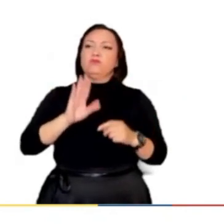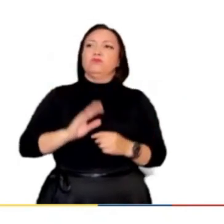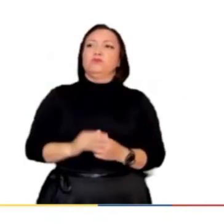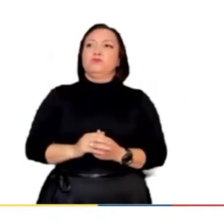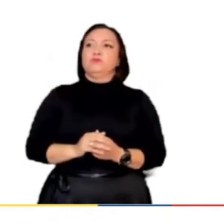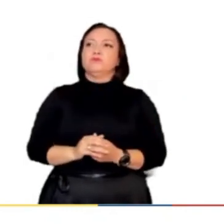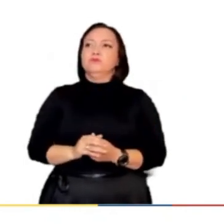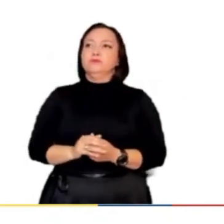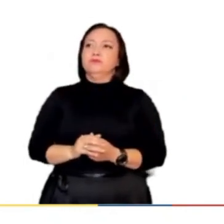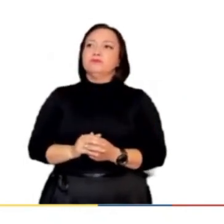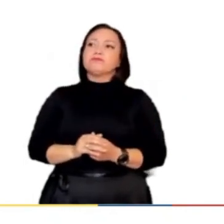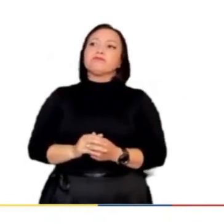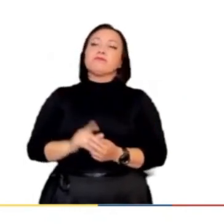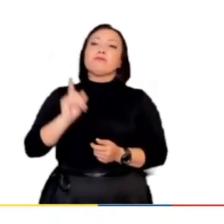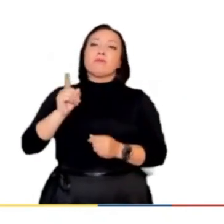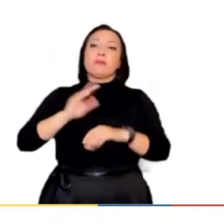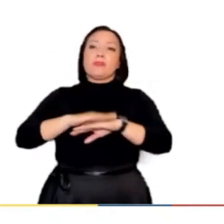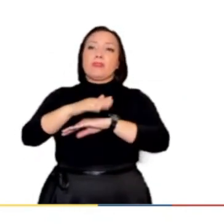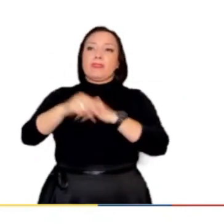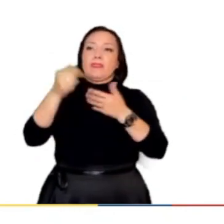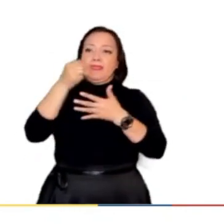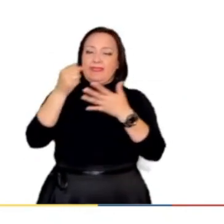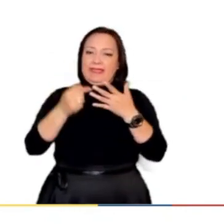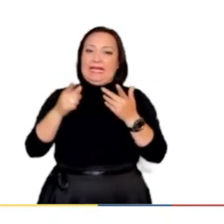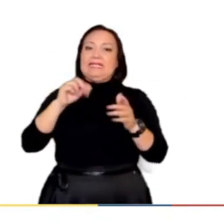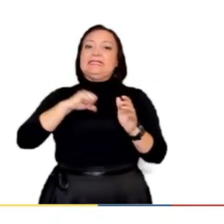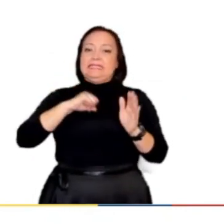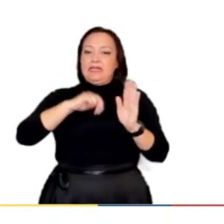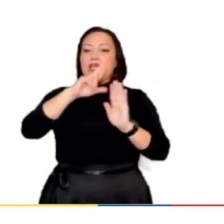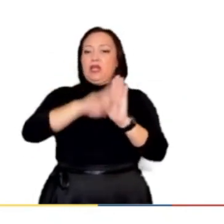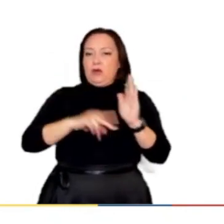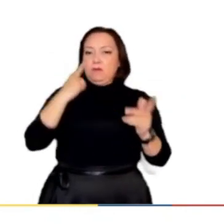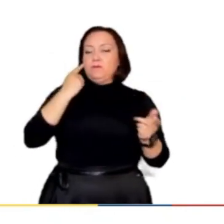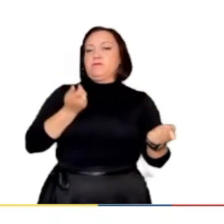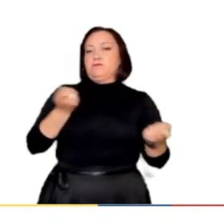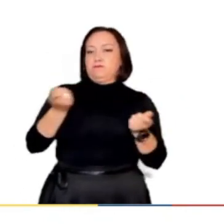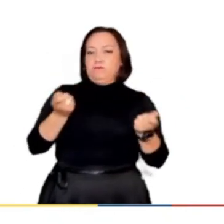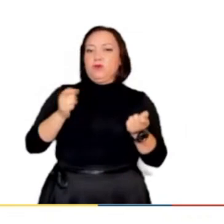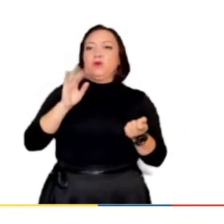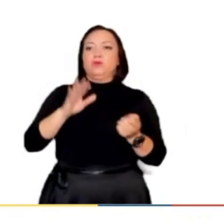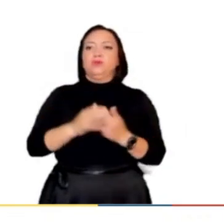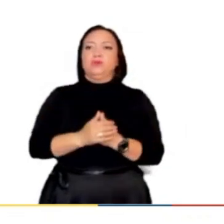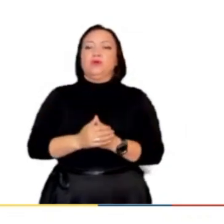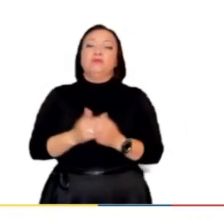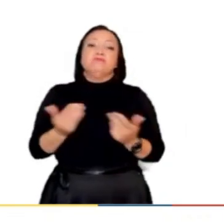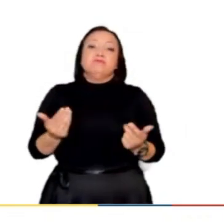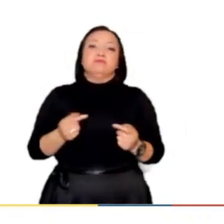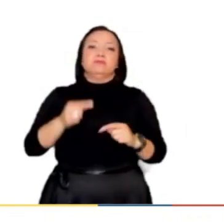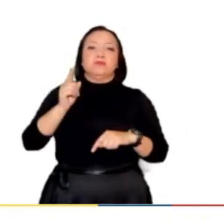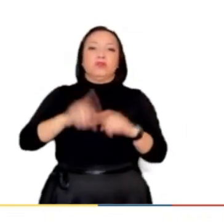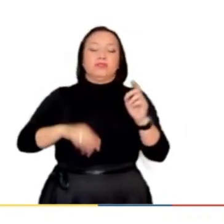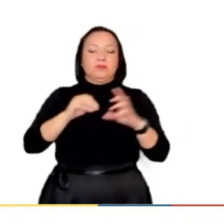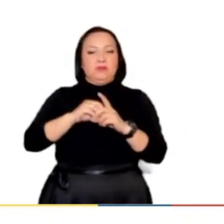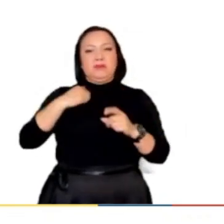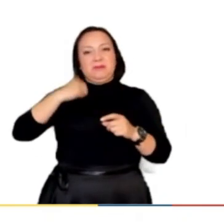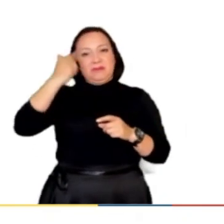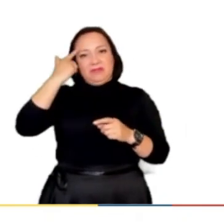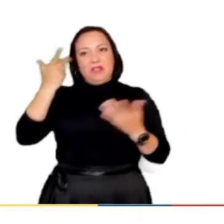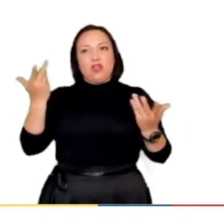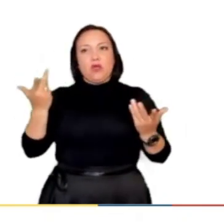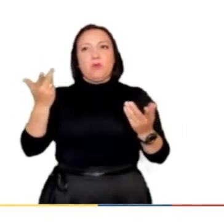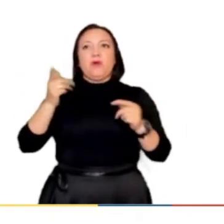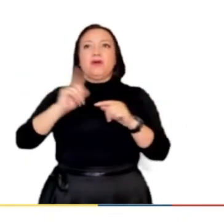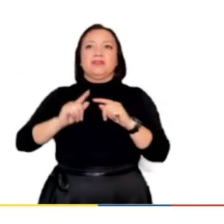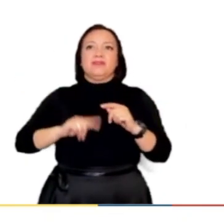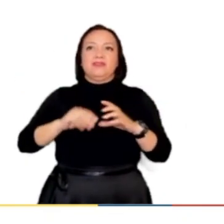y cuyas causales son regladas, en donde básicamente no se puede uno intervenir en las etapas